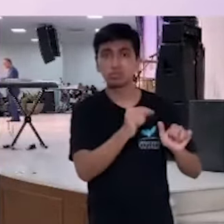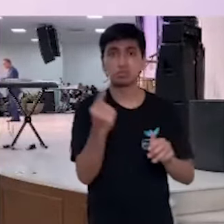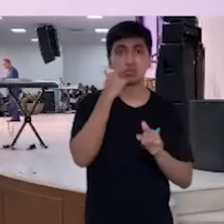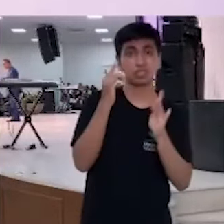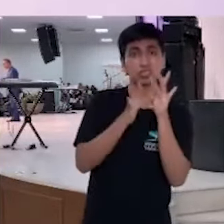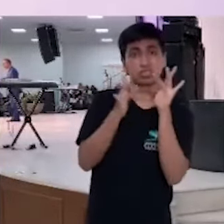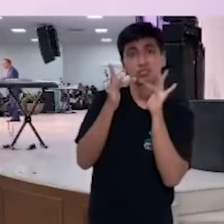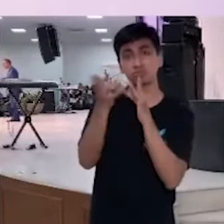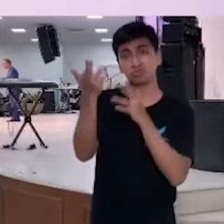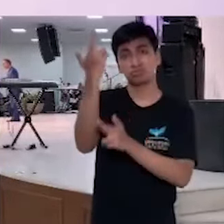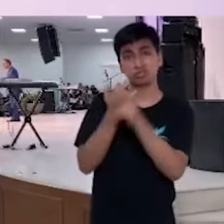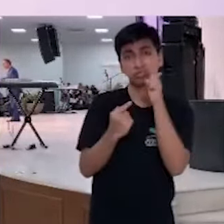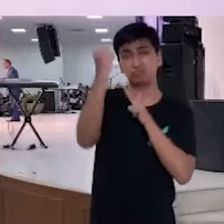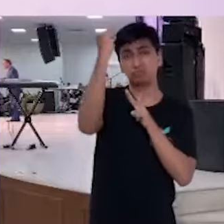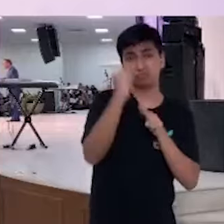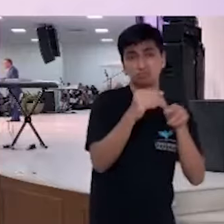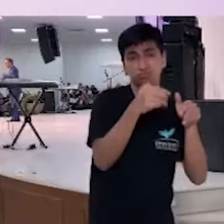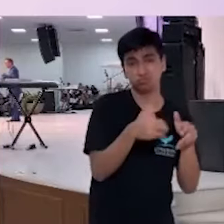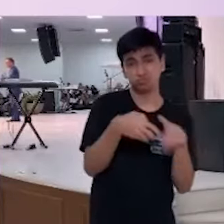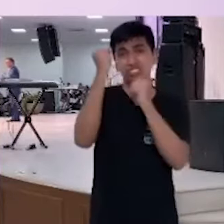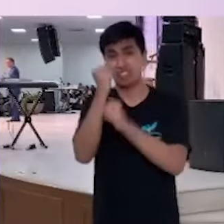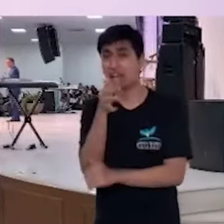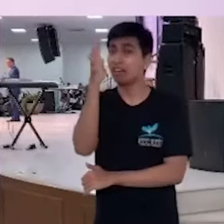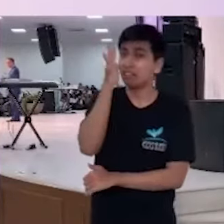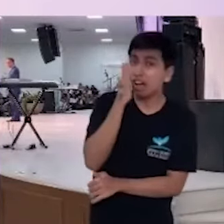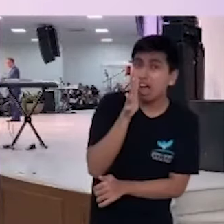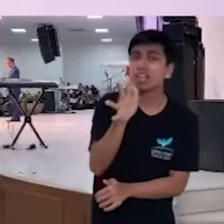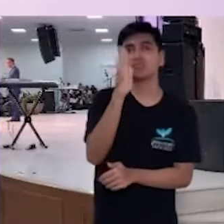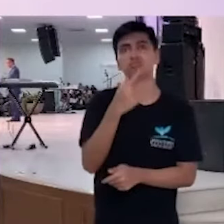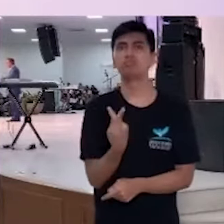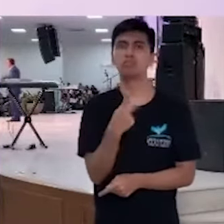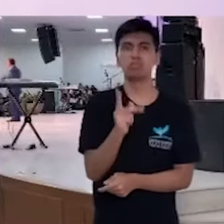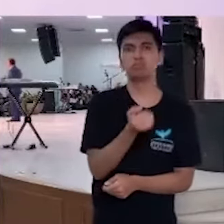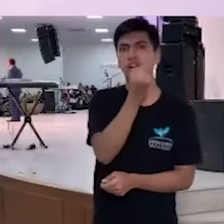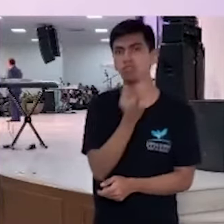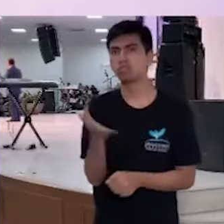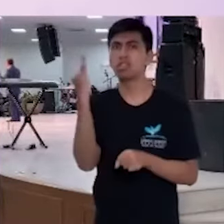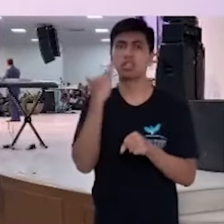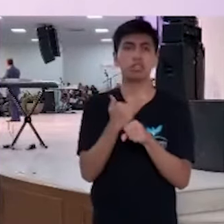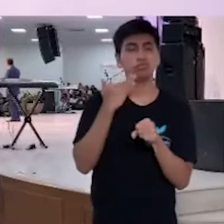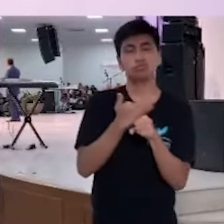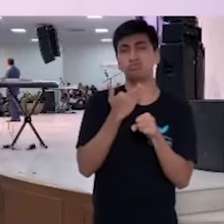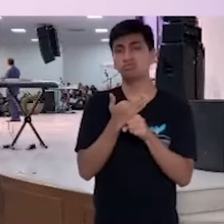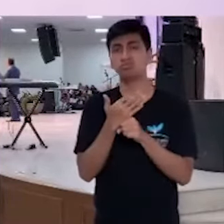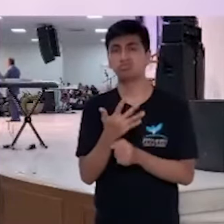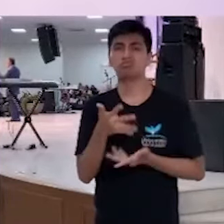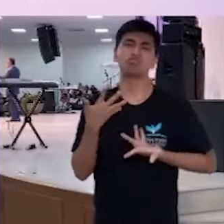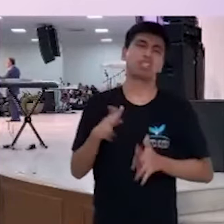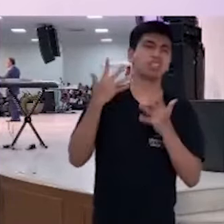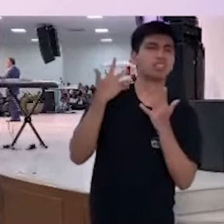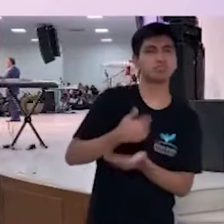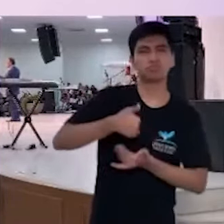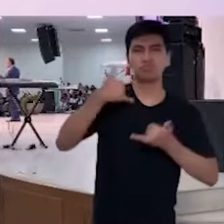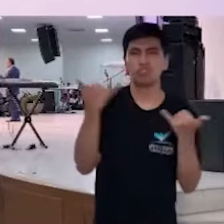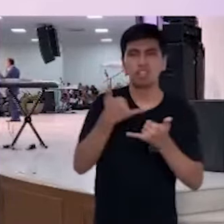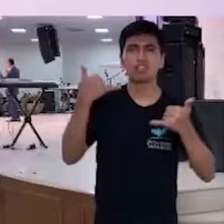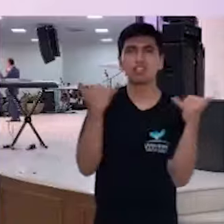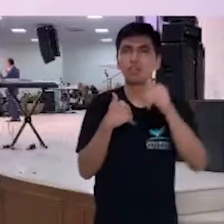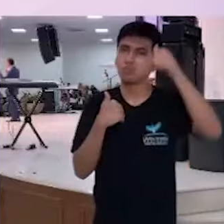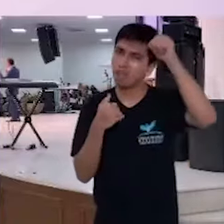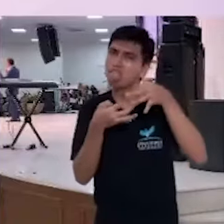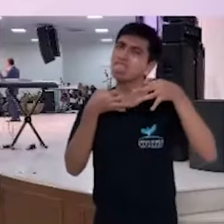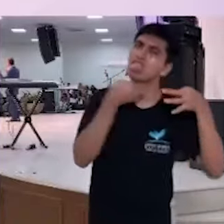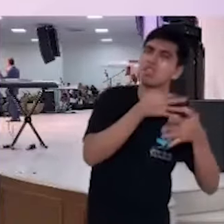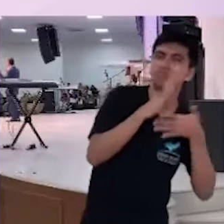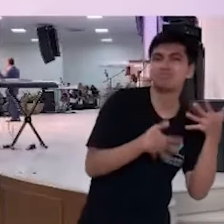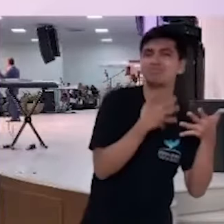soldados están cayendo hoy en día. Hay muchos hombres de Dios renombrados, importantes, escritores